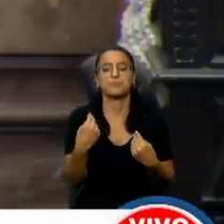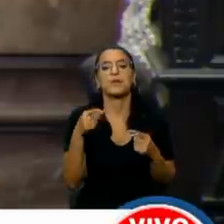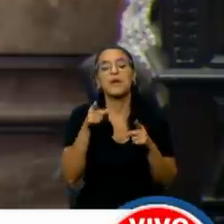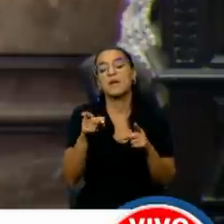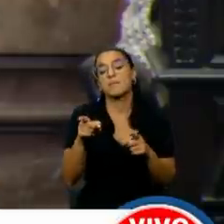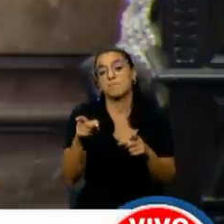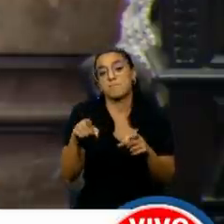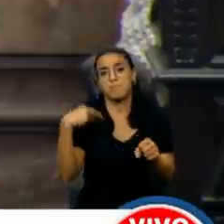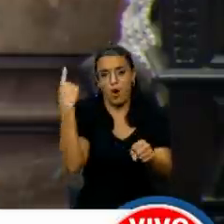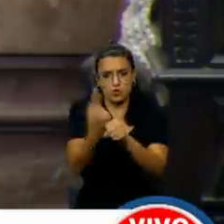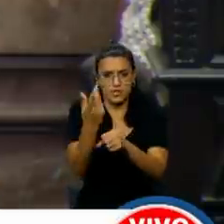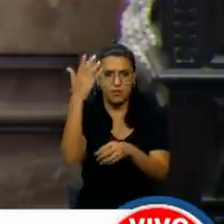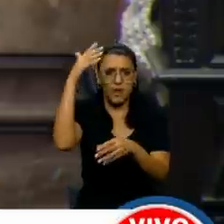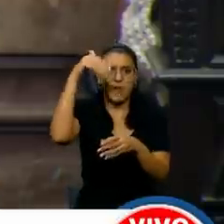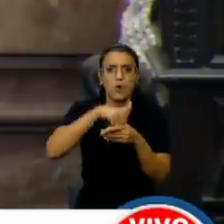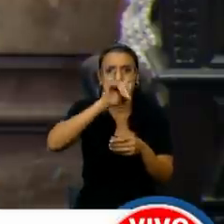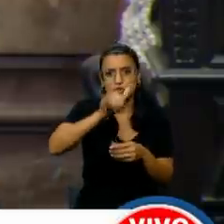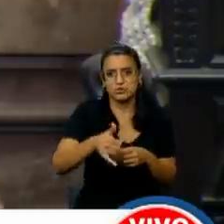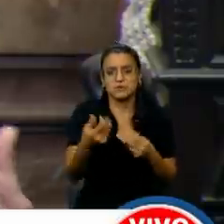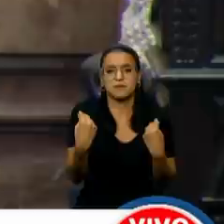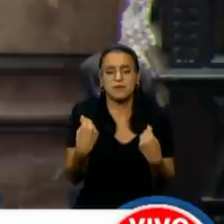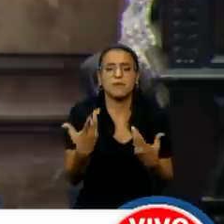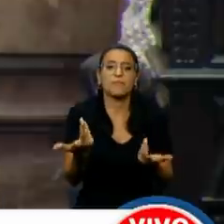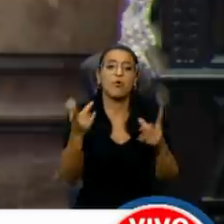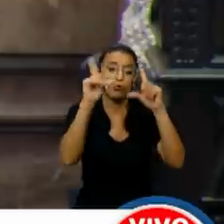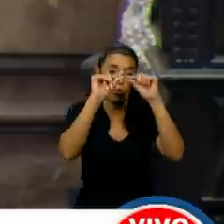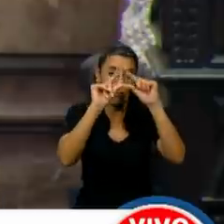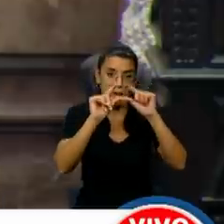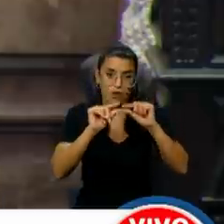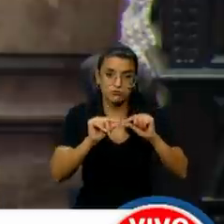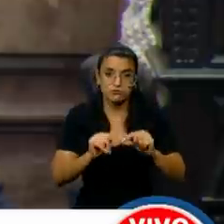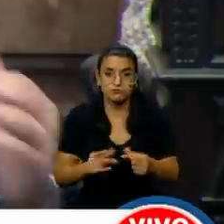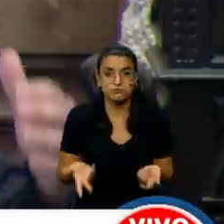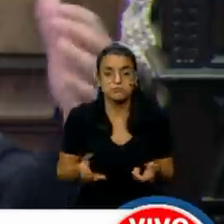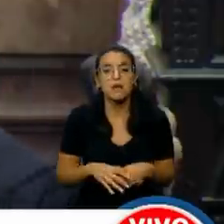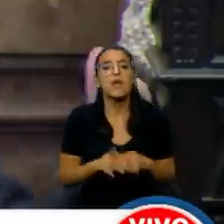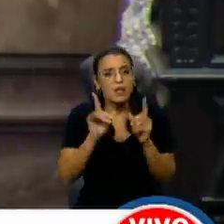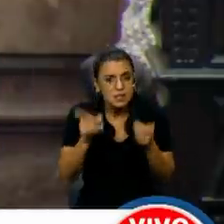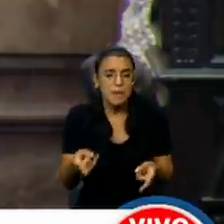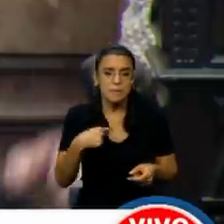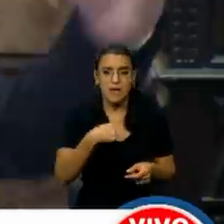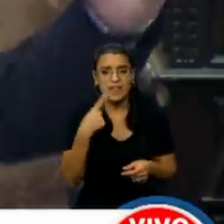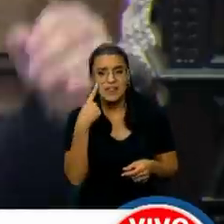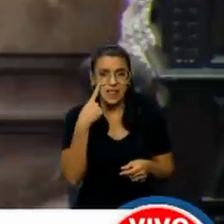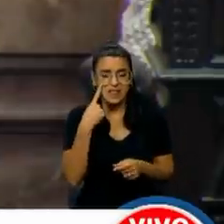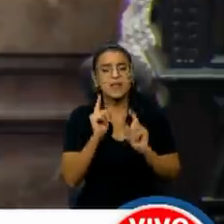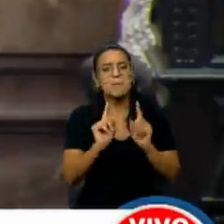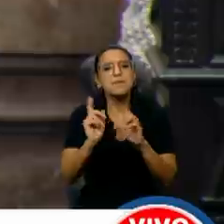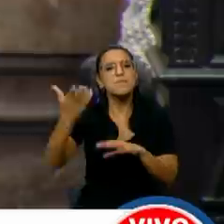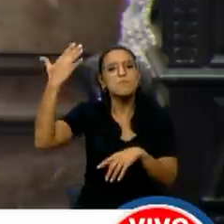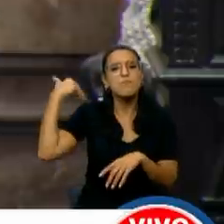imposible acompañar este presupuesto son los números también como intendente como decía